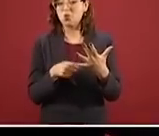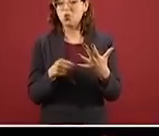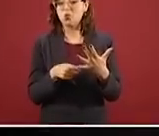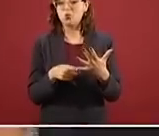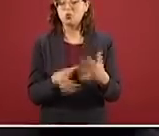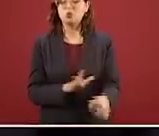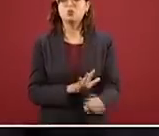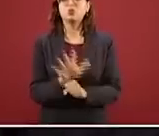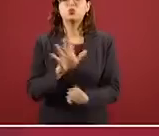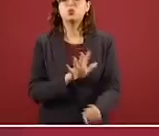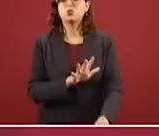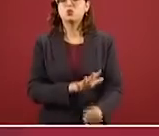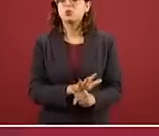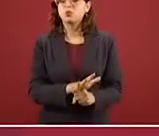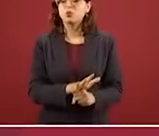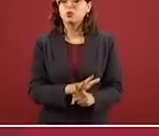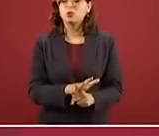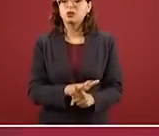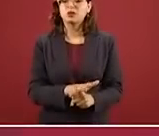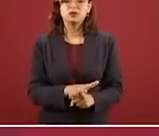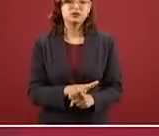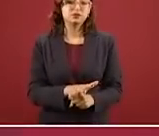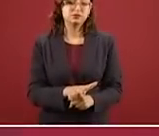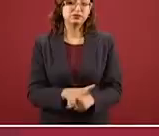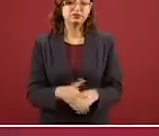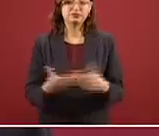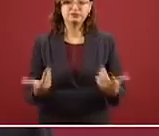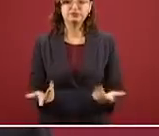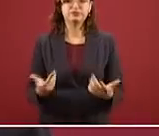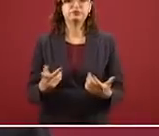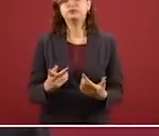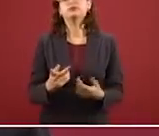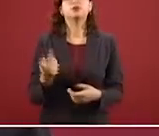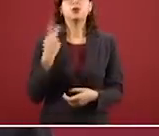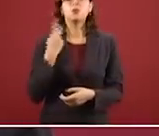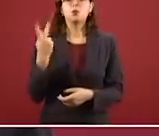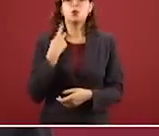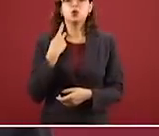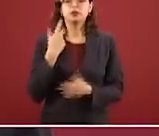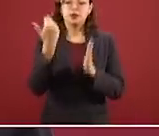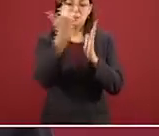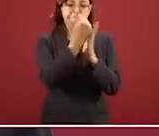se imponía la misma política en todos lados.